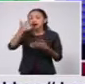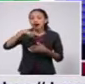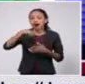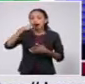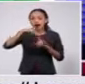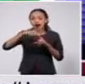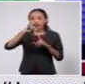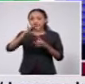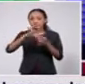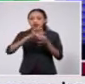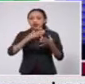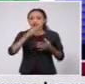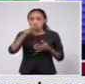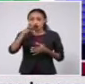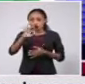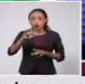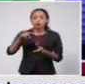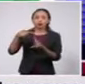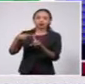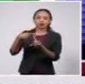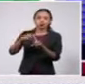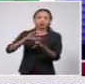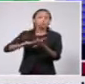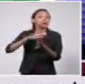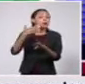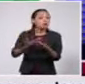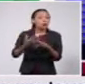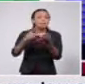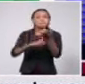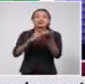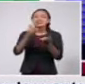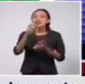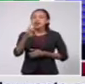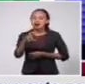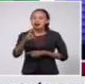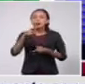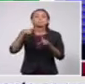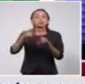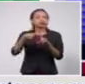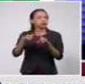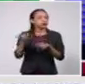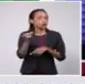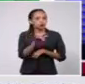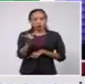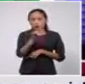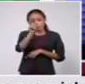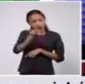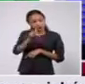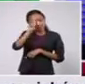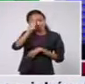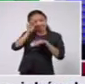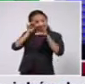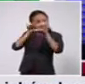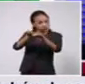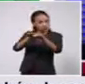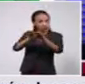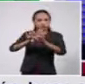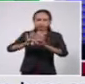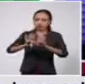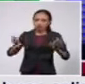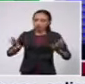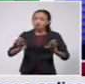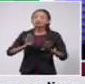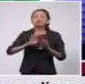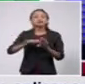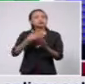un PCR que fue positivo también, ya ingresado, y lamentablemente tuvo